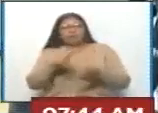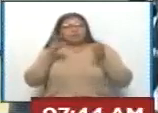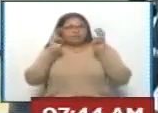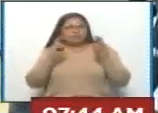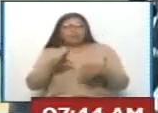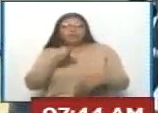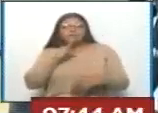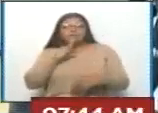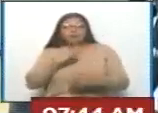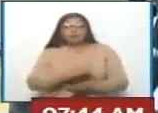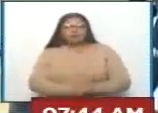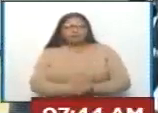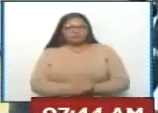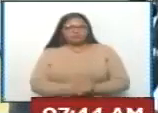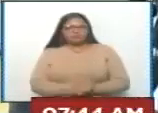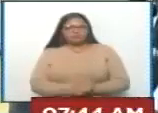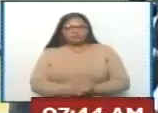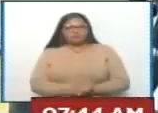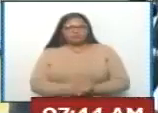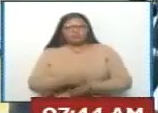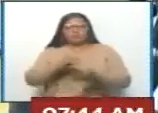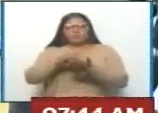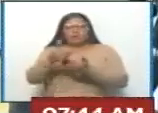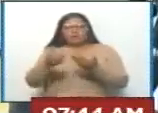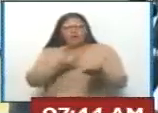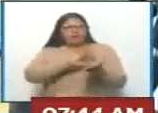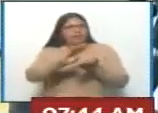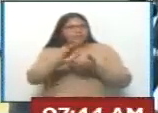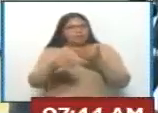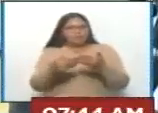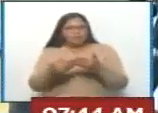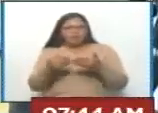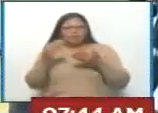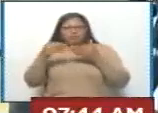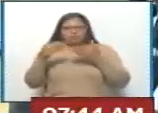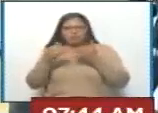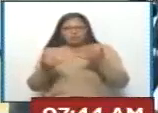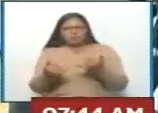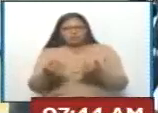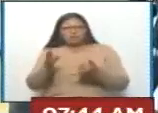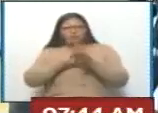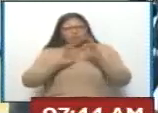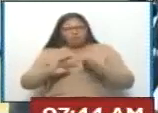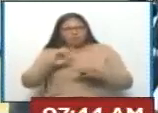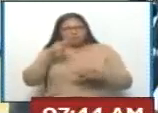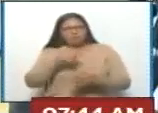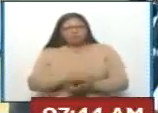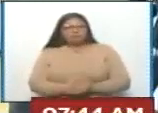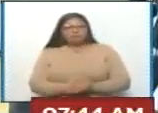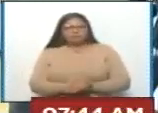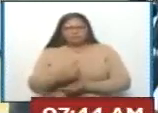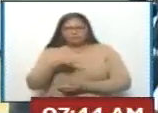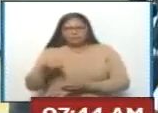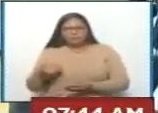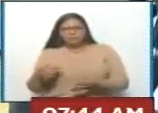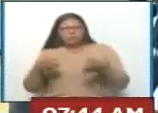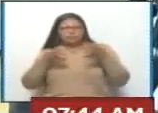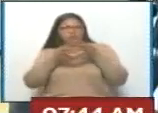banca, colocar a créditos en divisas, con su patrimonio, lo cual